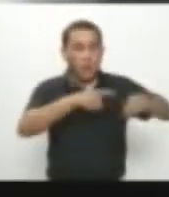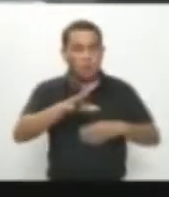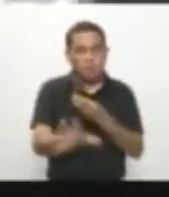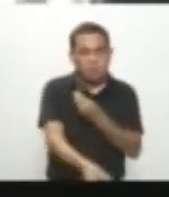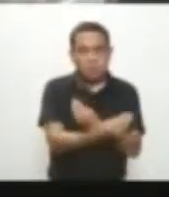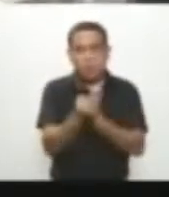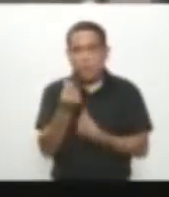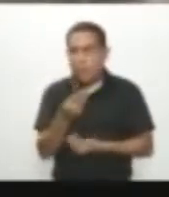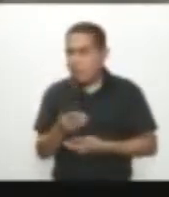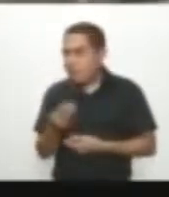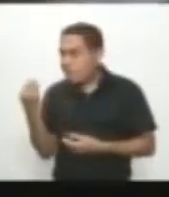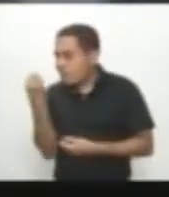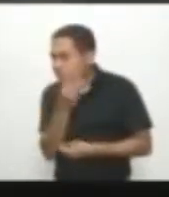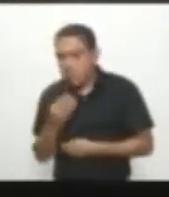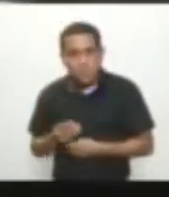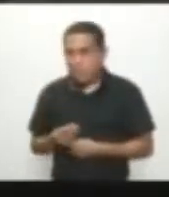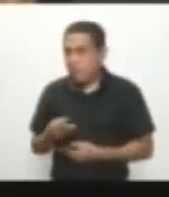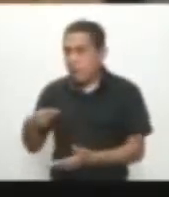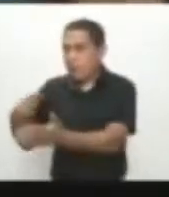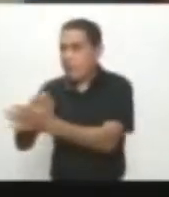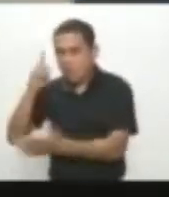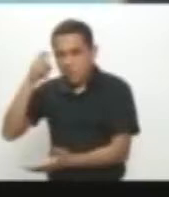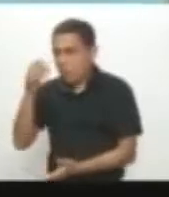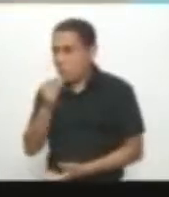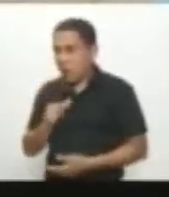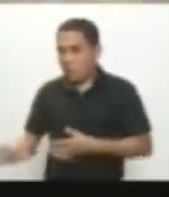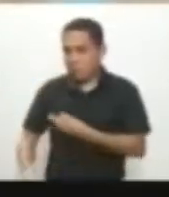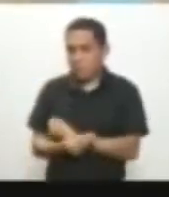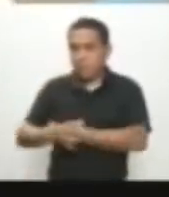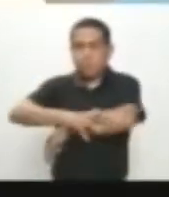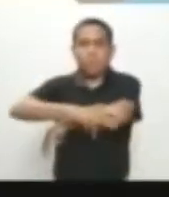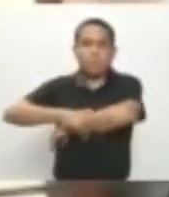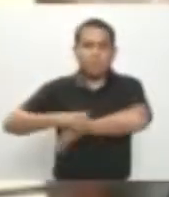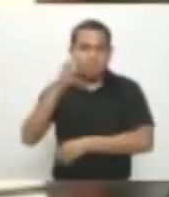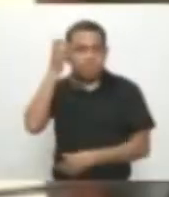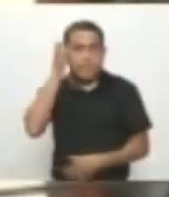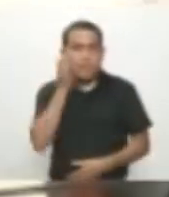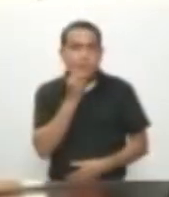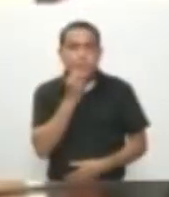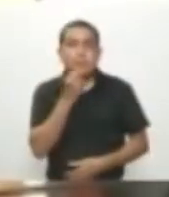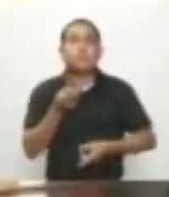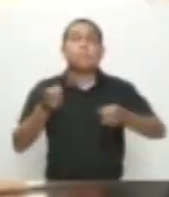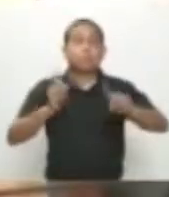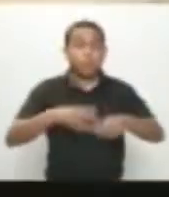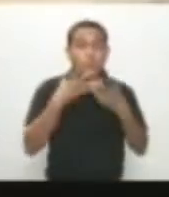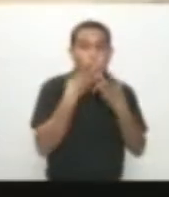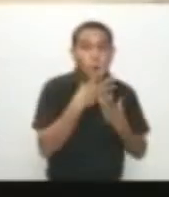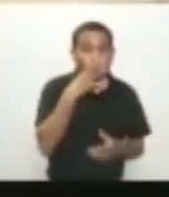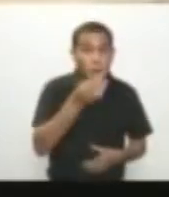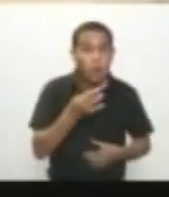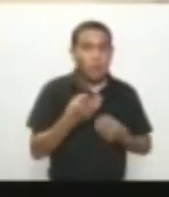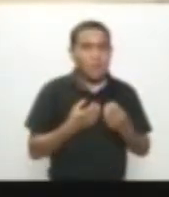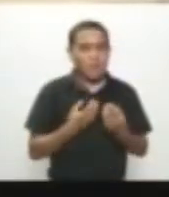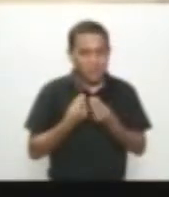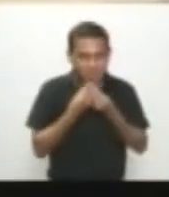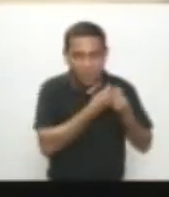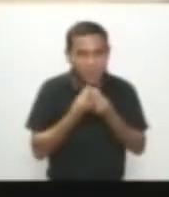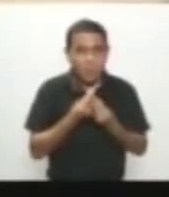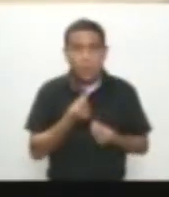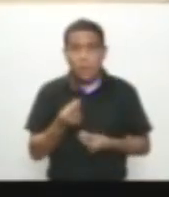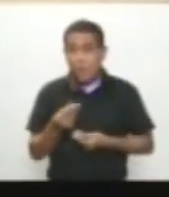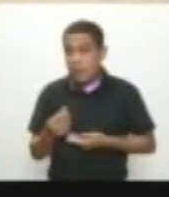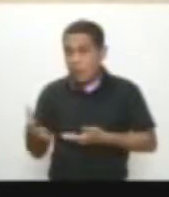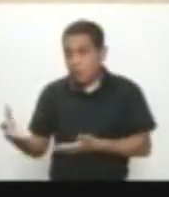zonas azules fueron mal diseñadas y mal ubicadas. Y según denuncia el presidente del consejo de esa ciudad, supuestamente el dinero que